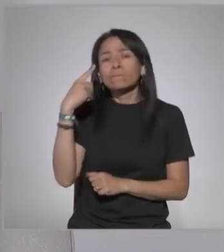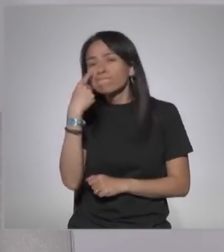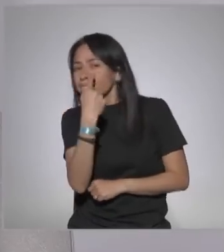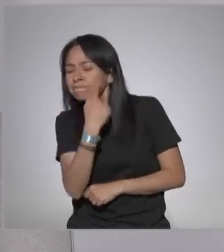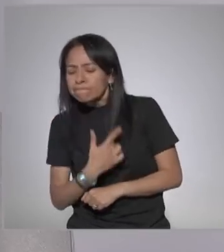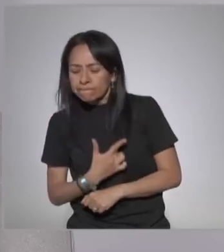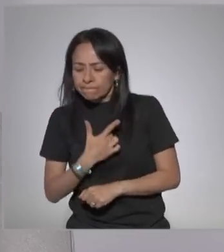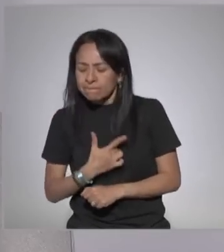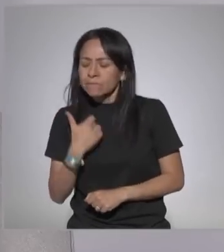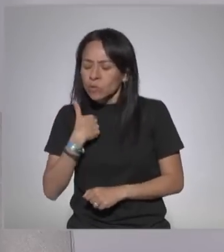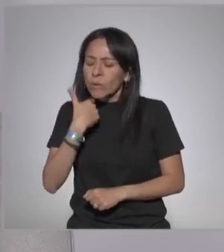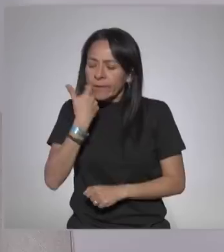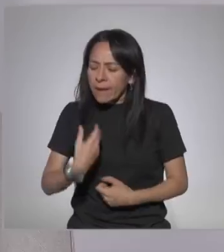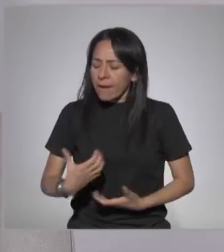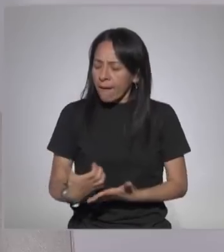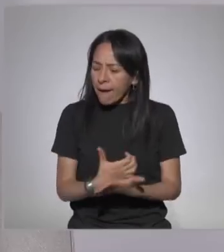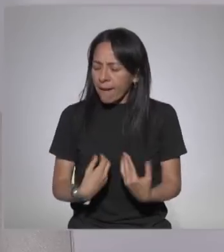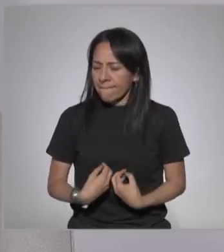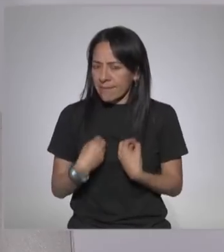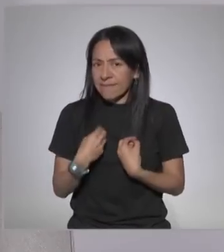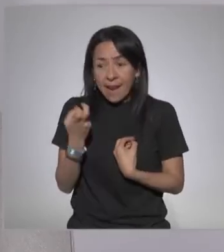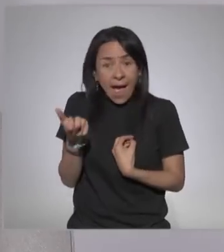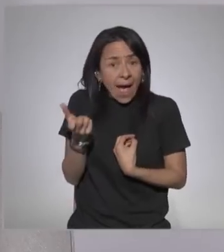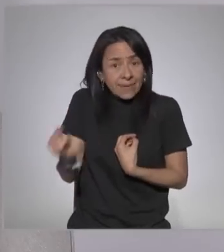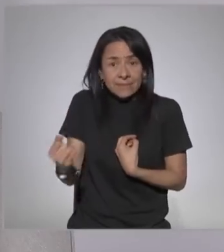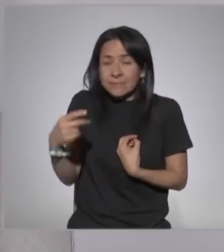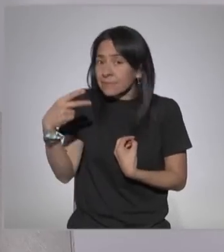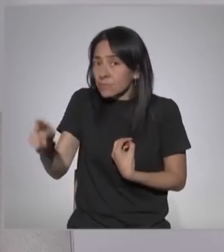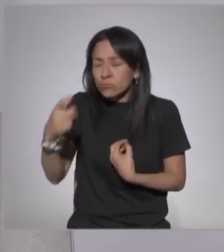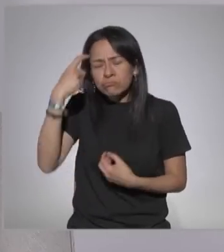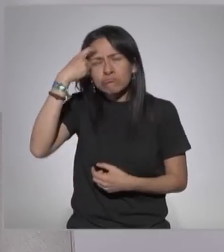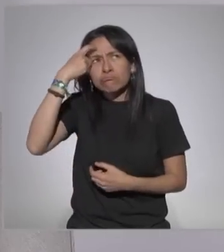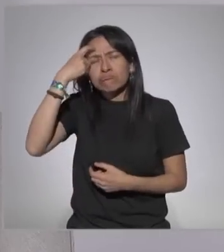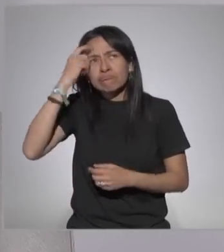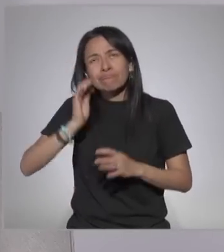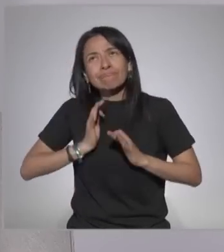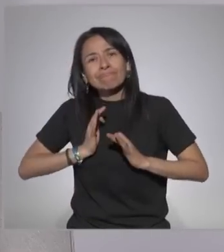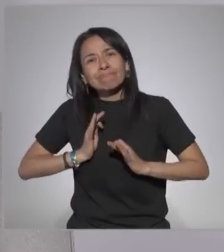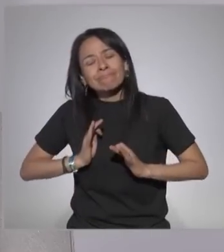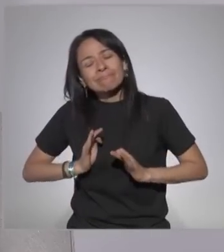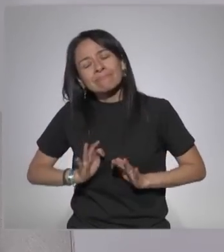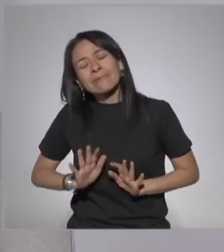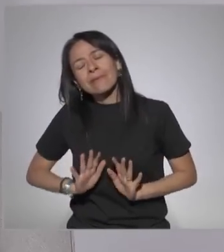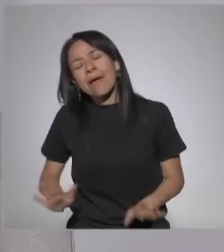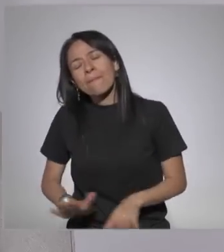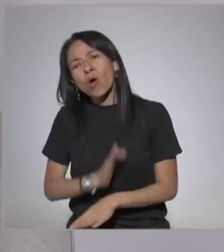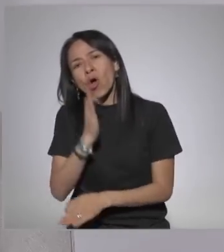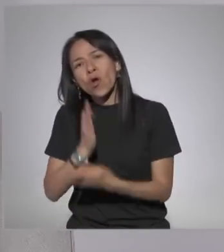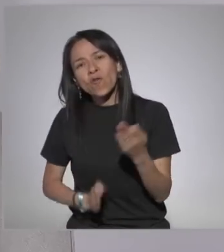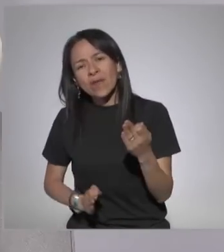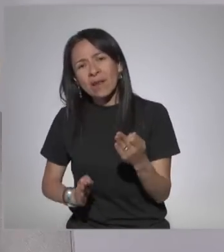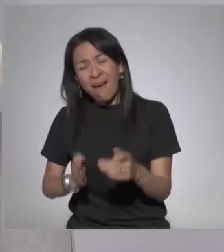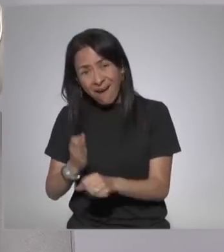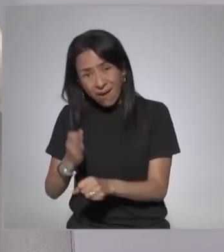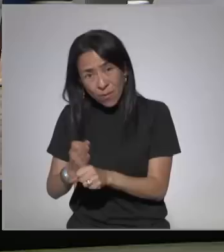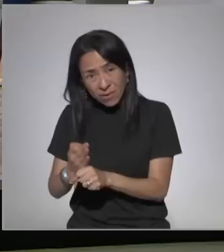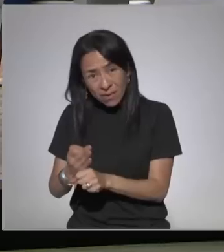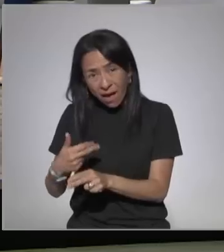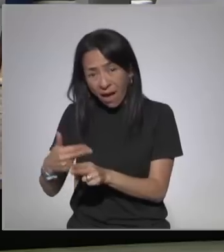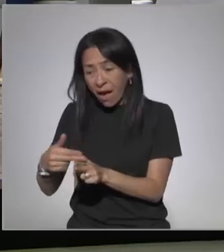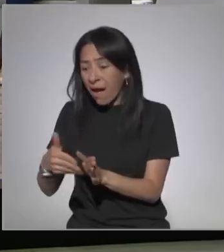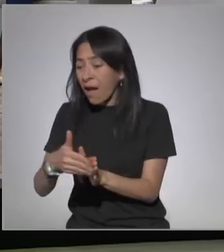construye desde el principio. Y esta condición de tranquilidad no debería de ser al final de la vida, debería de ser algo que